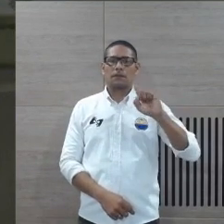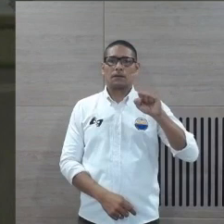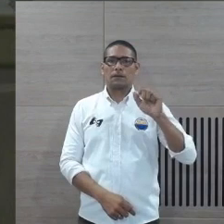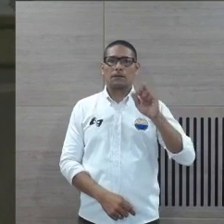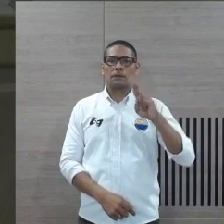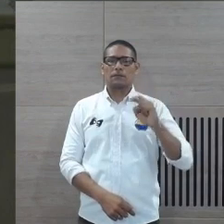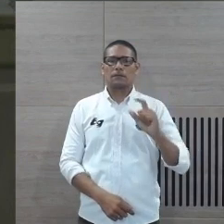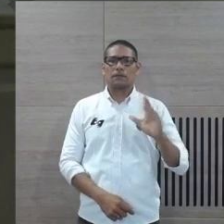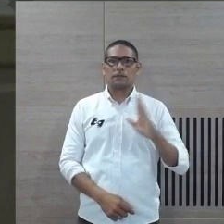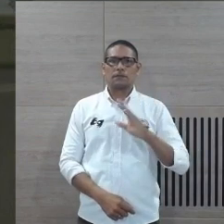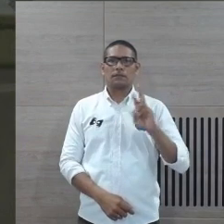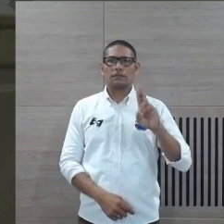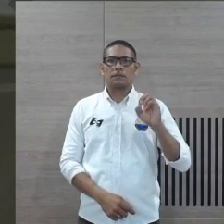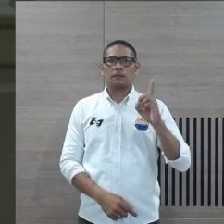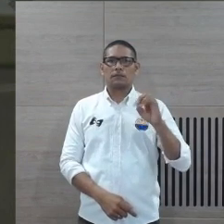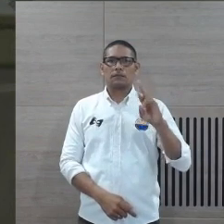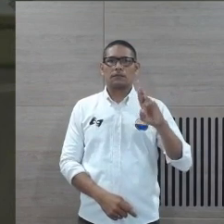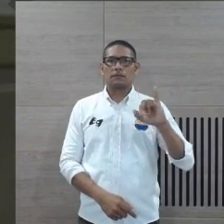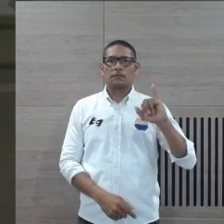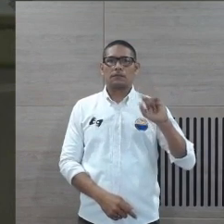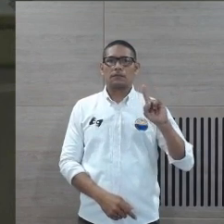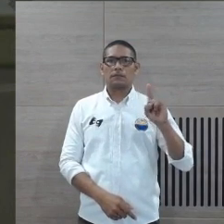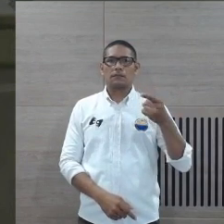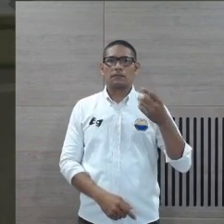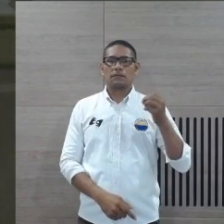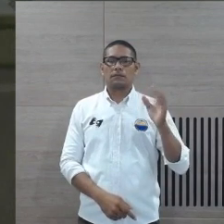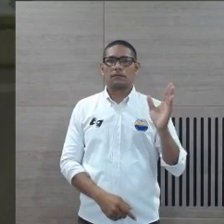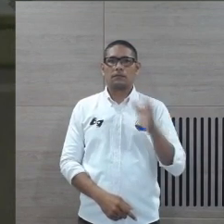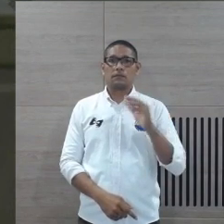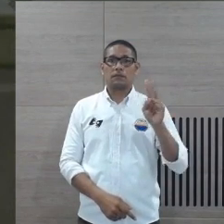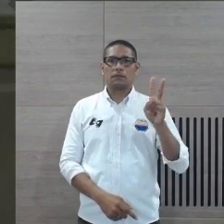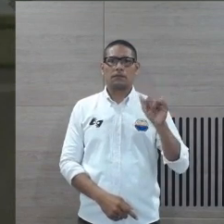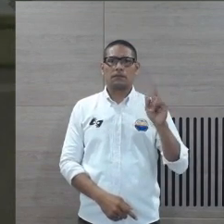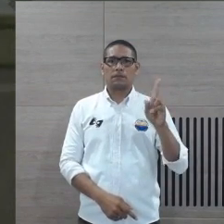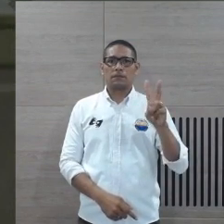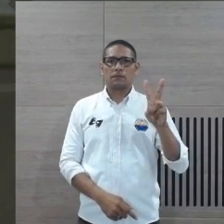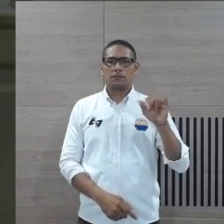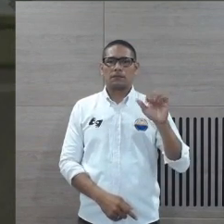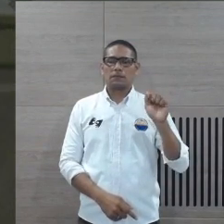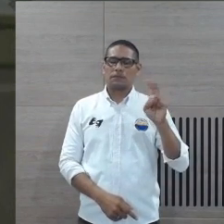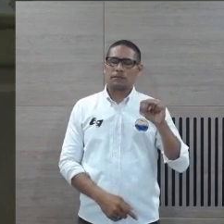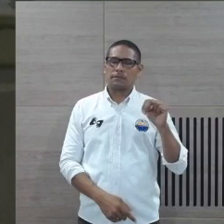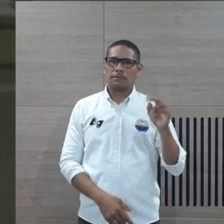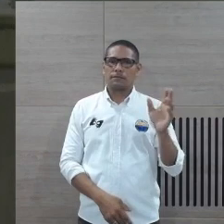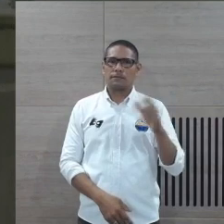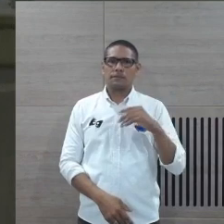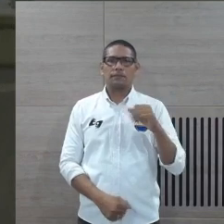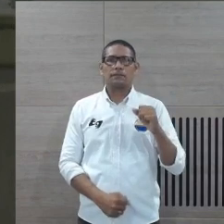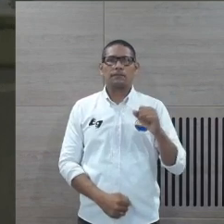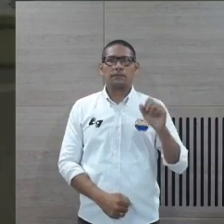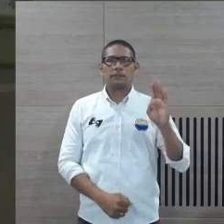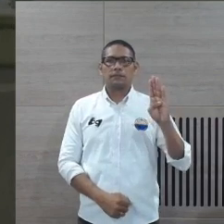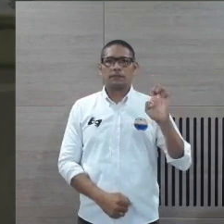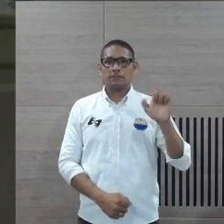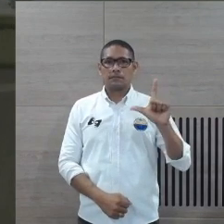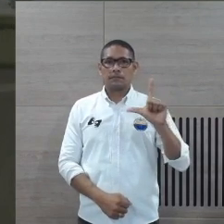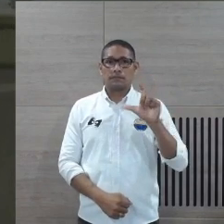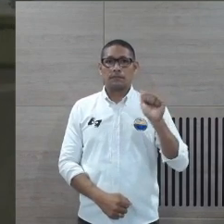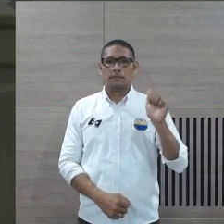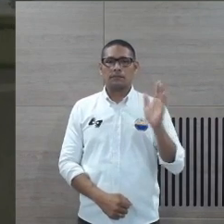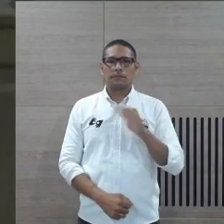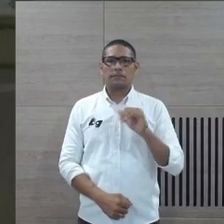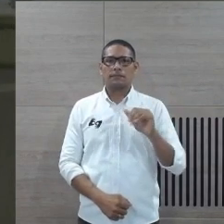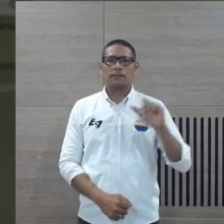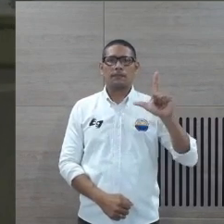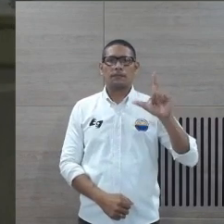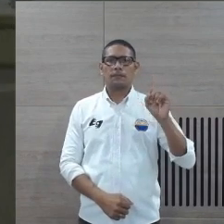Vivian Andrea Castillo Osorio. Deya Lizeth Solano Arrieta. Lorena Andrea Guerrero Romero. Jorge Luis Sarmiento